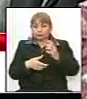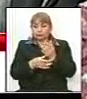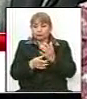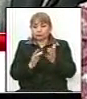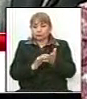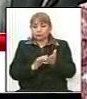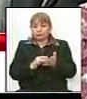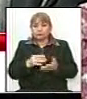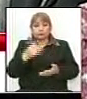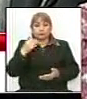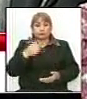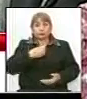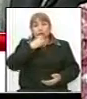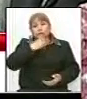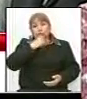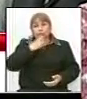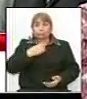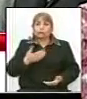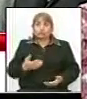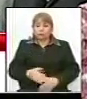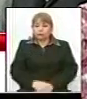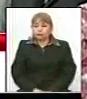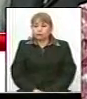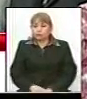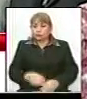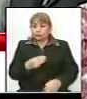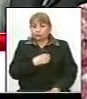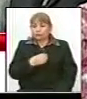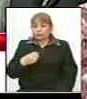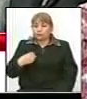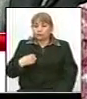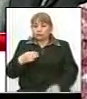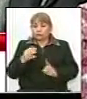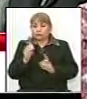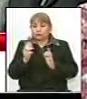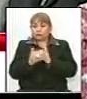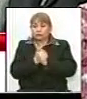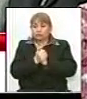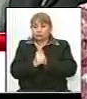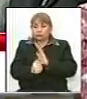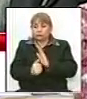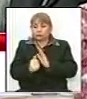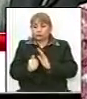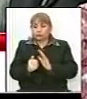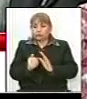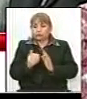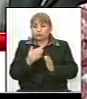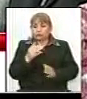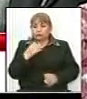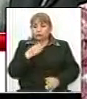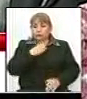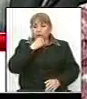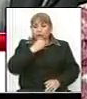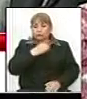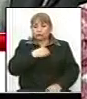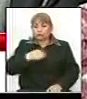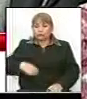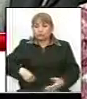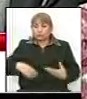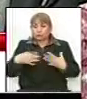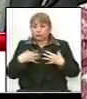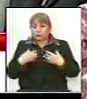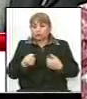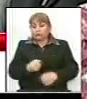Adulto Mayor, y miembro del Comité de Expertos de Asesoría en Temas de Etapa Adulto Mayor del Ministerio de Salud,